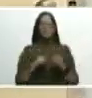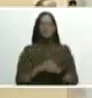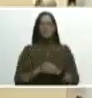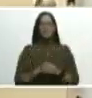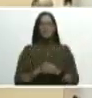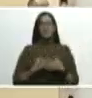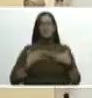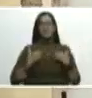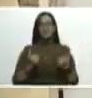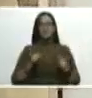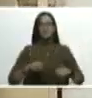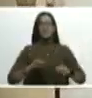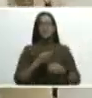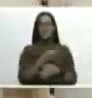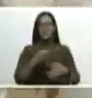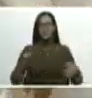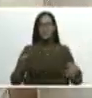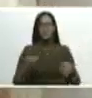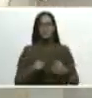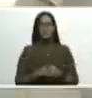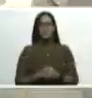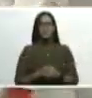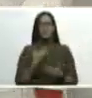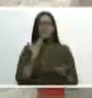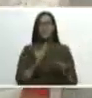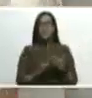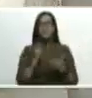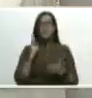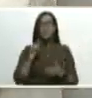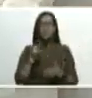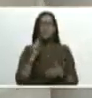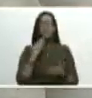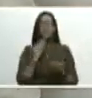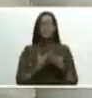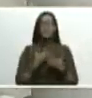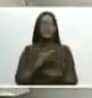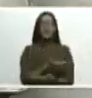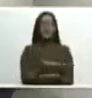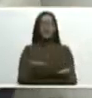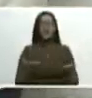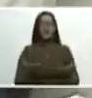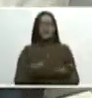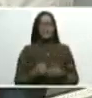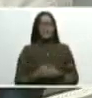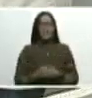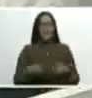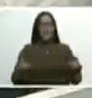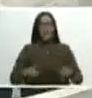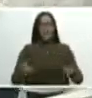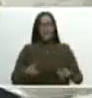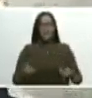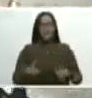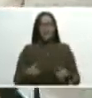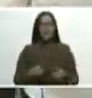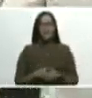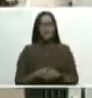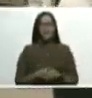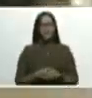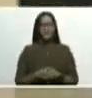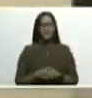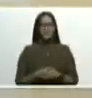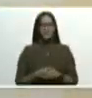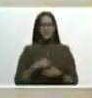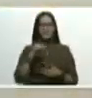usted. Gracias a ustedes, al esfuerzo de ustedes. Aquí está el Somatón,